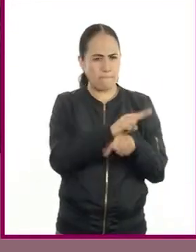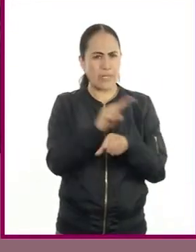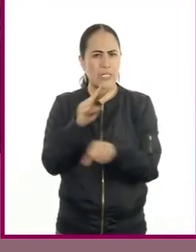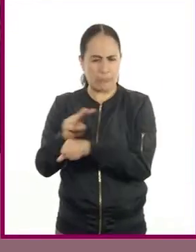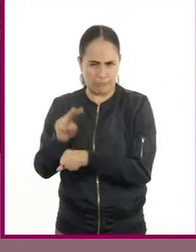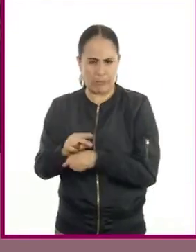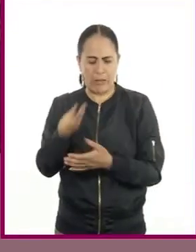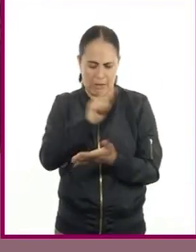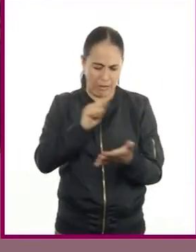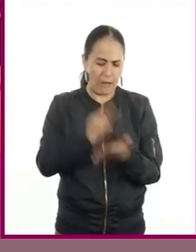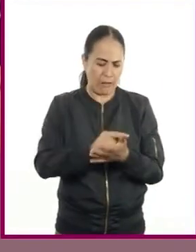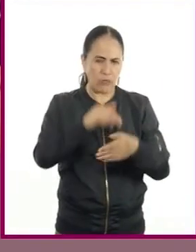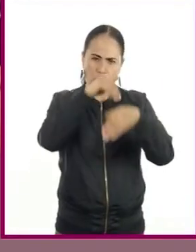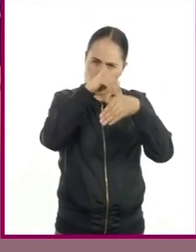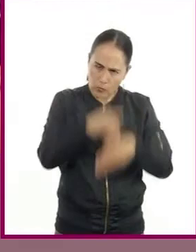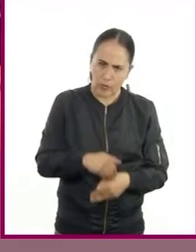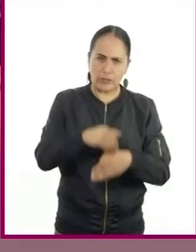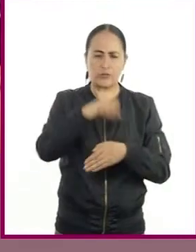las citadas leyes.